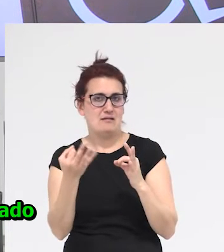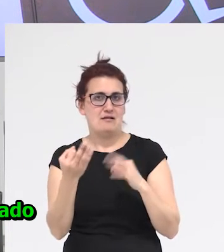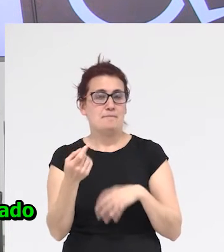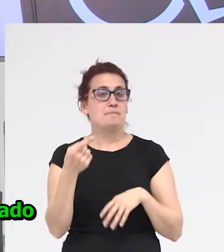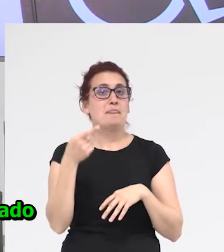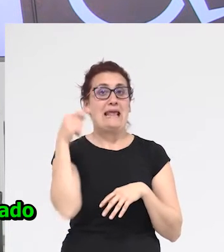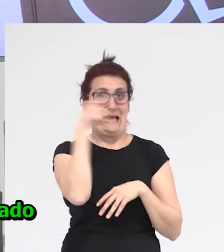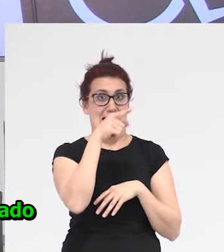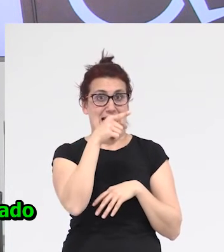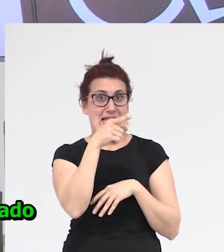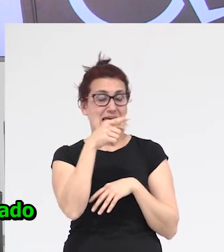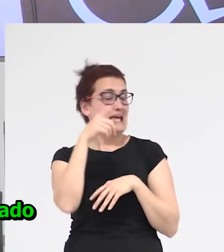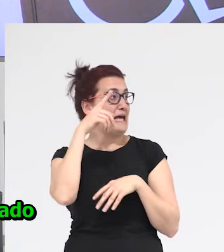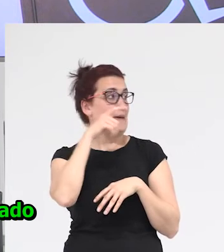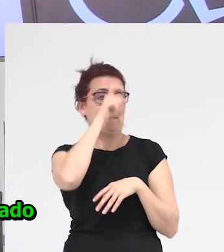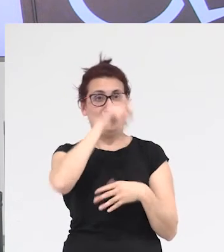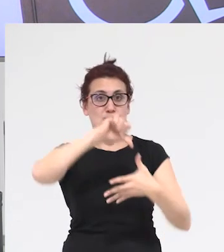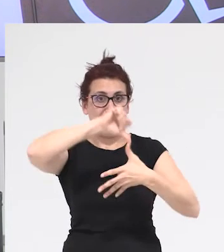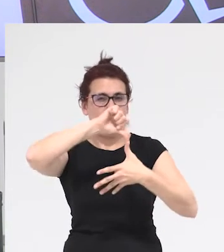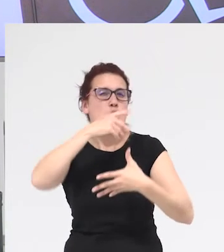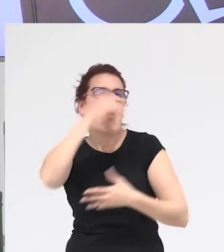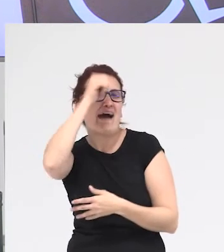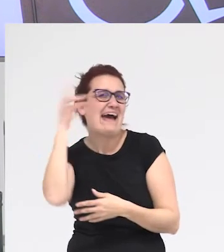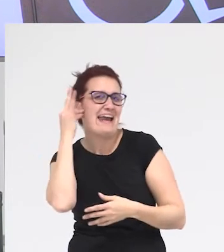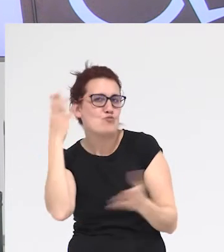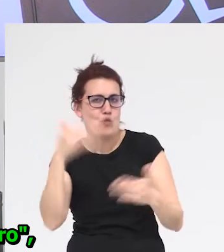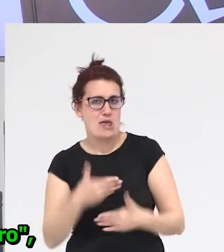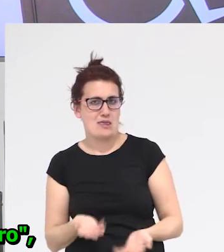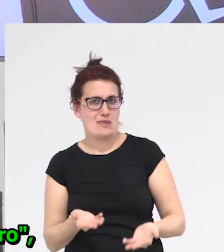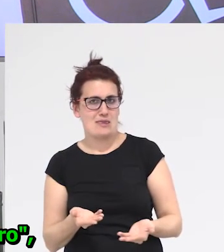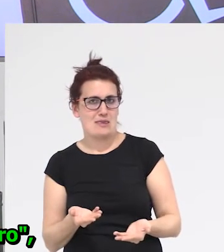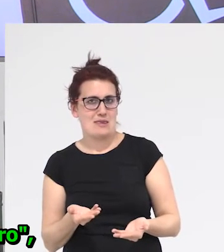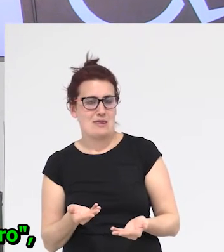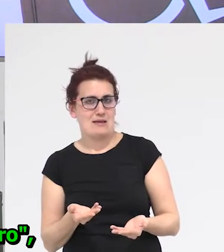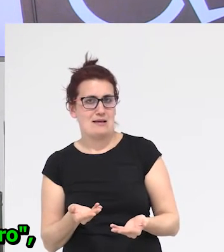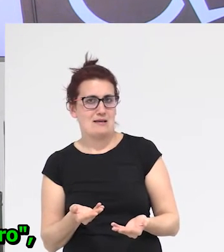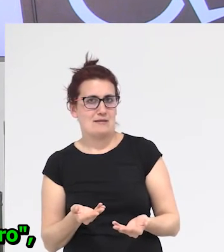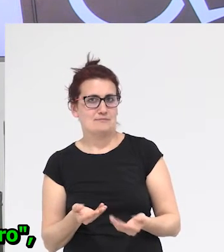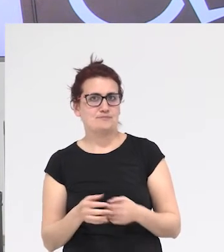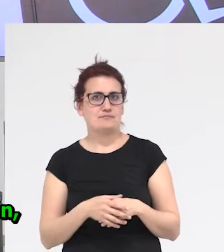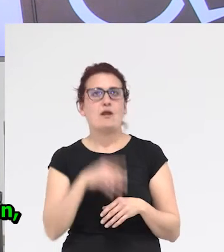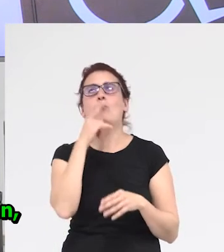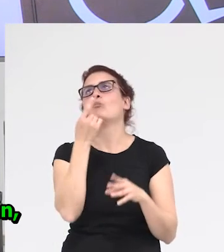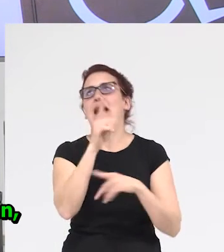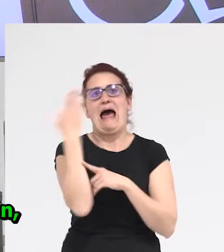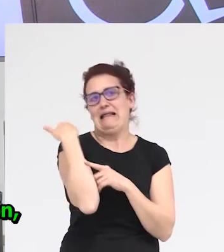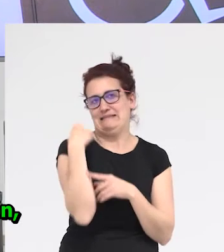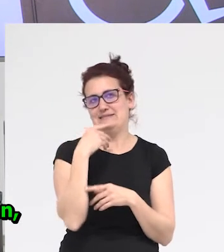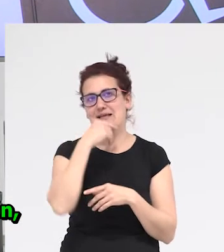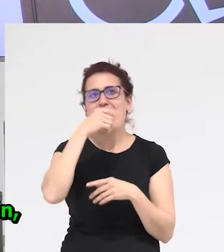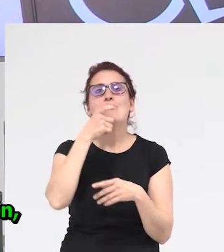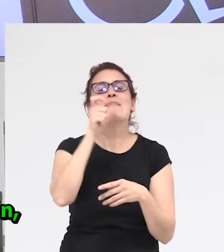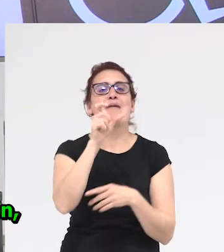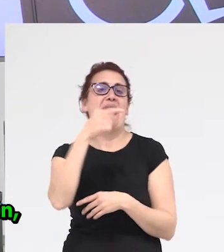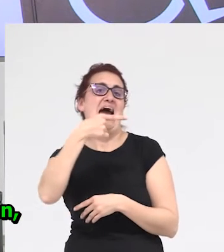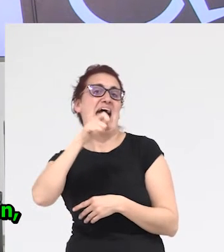estos indios que hemos encontrado que no tienen género, ¿no? O que no, por supuesto que no se decía género, pero quiero decir que no,